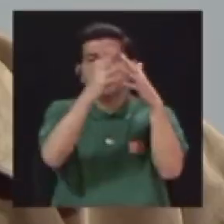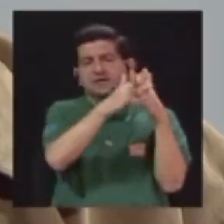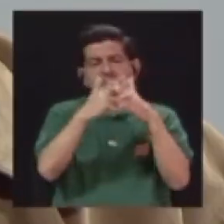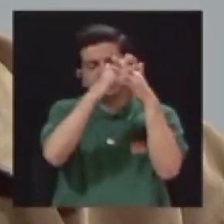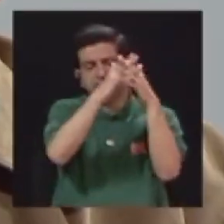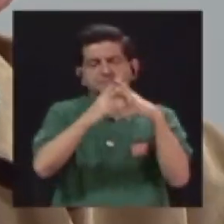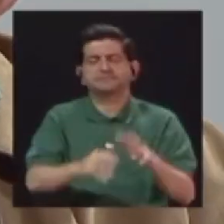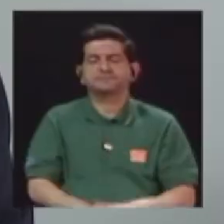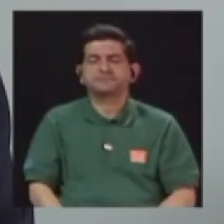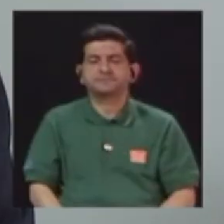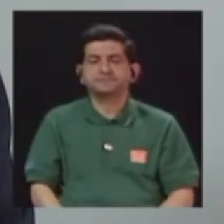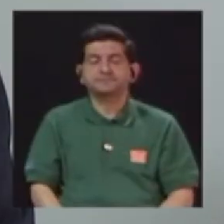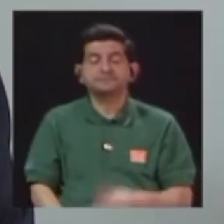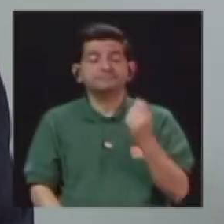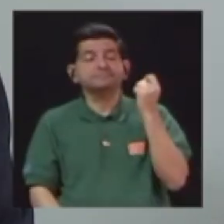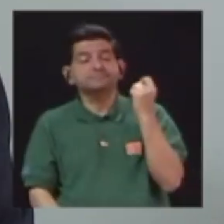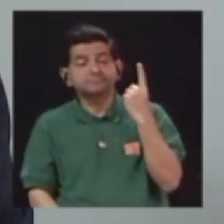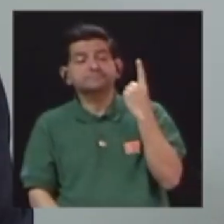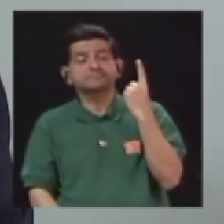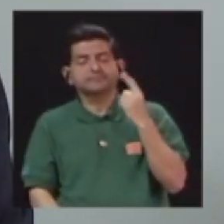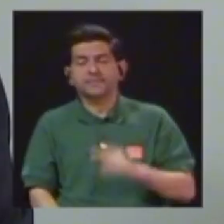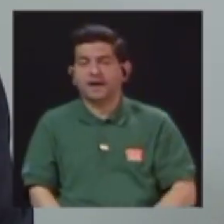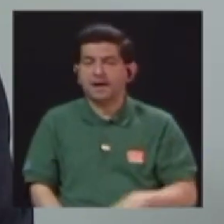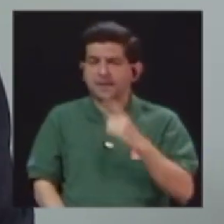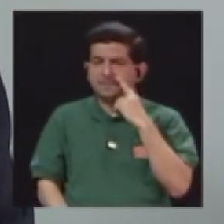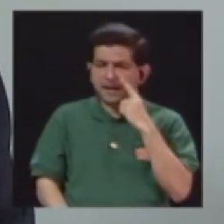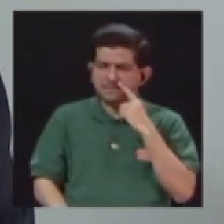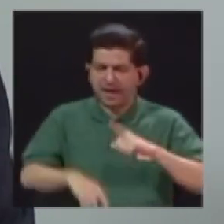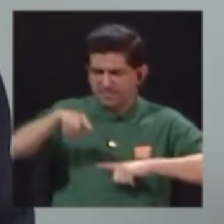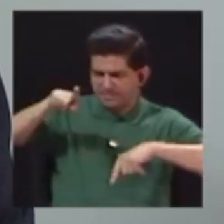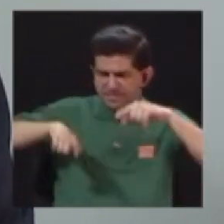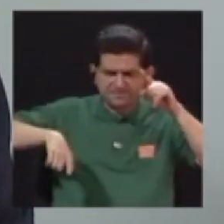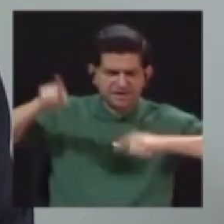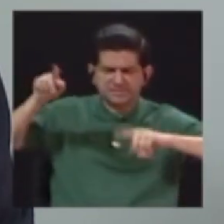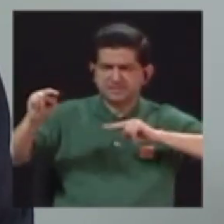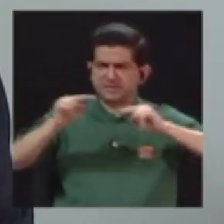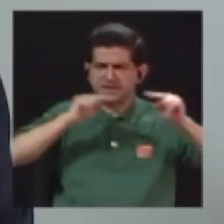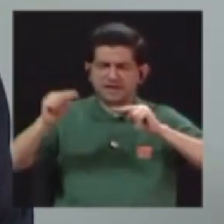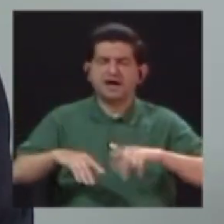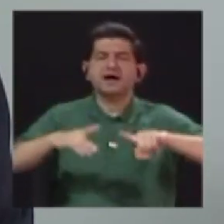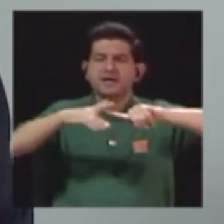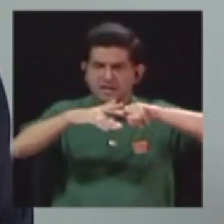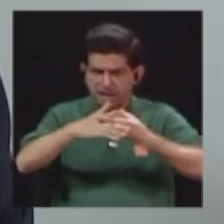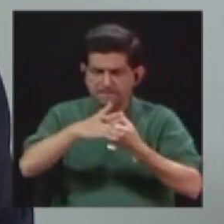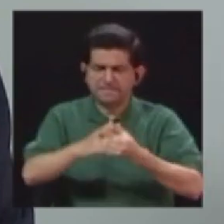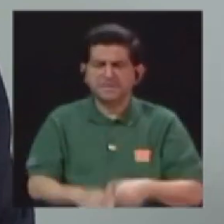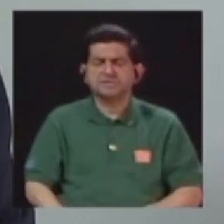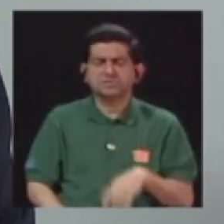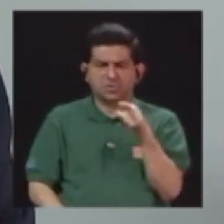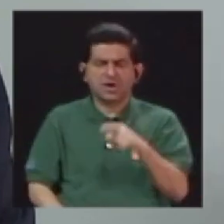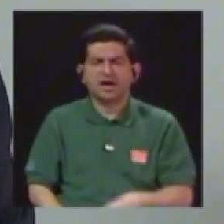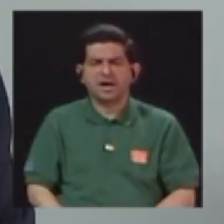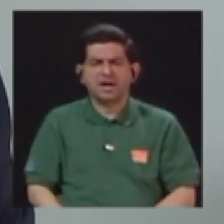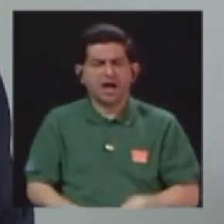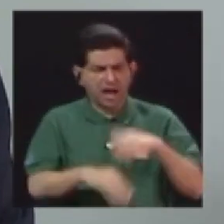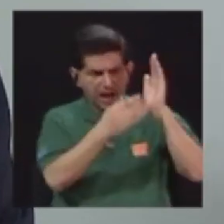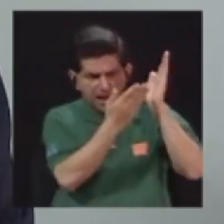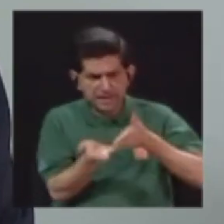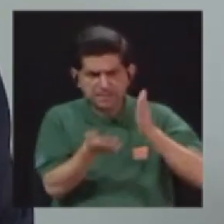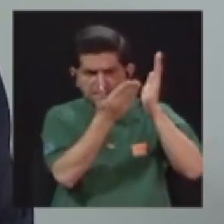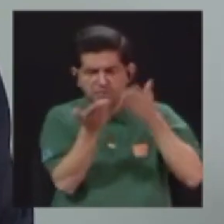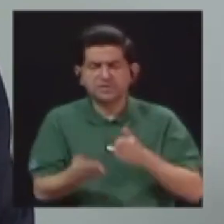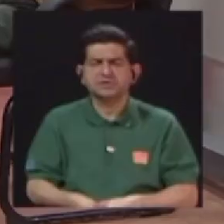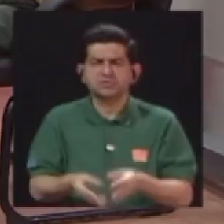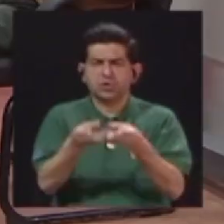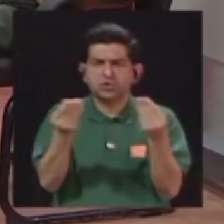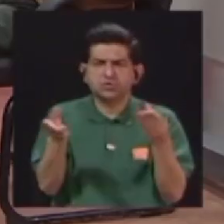Unidos, ¿no? Entonces papá diversificó su negocio y entonces sí entró en la importación de